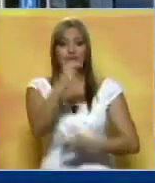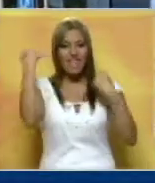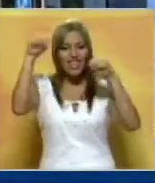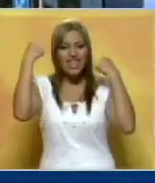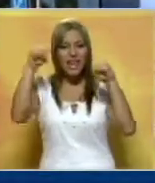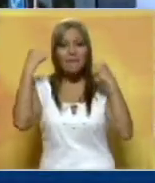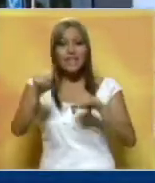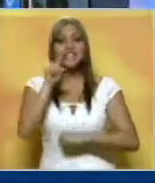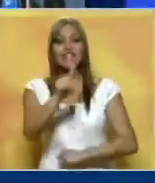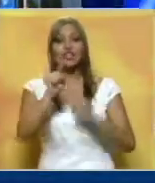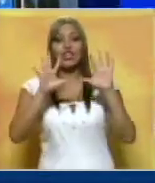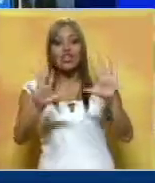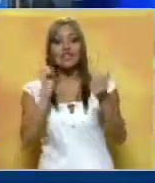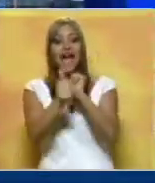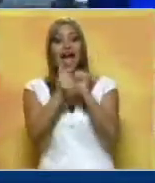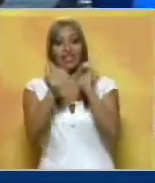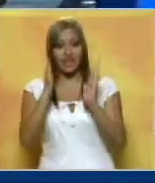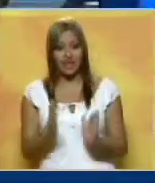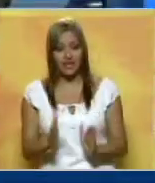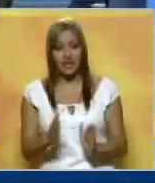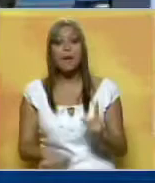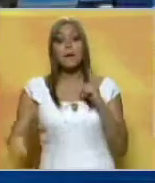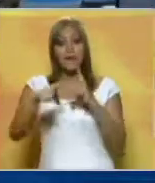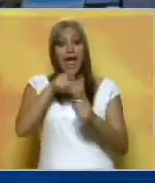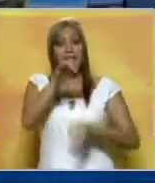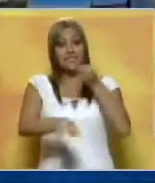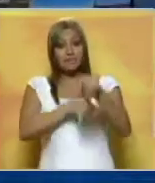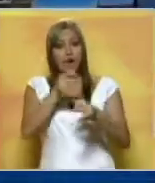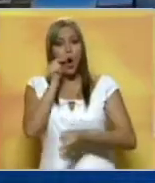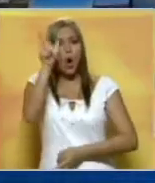entrenamiento para 110 atletas. Además, aseguraron que